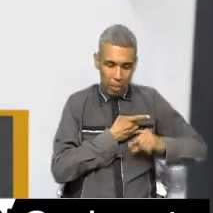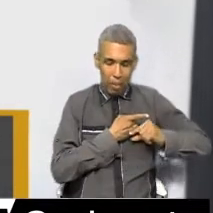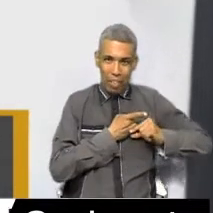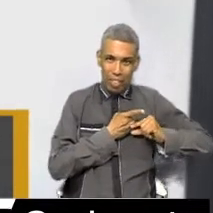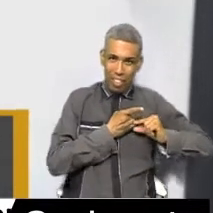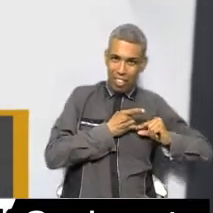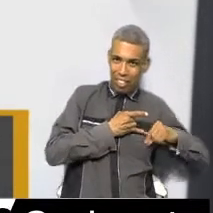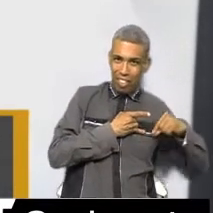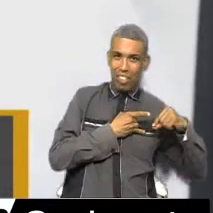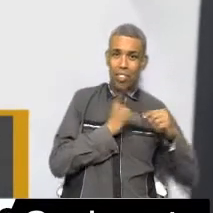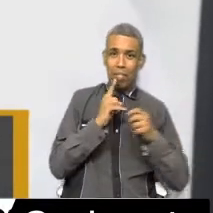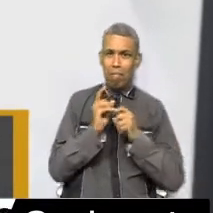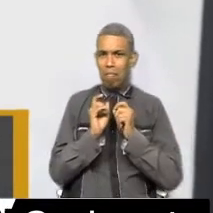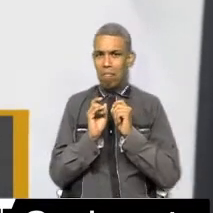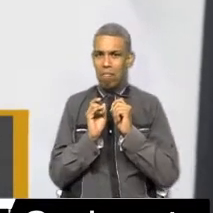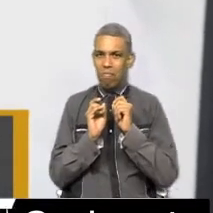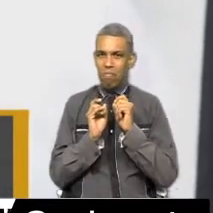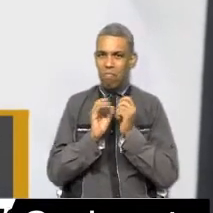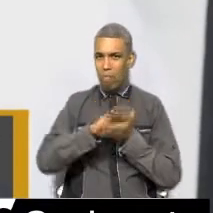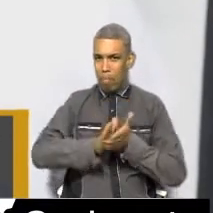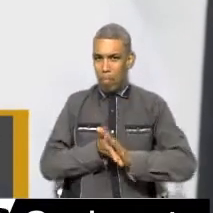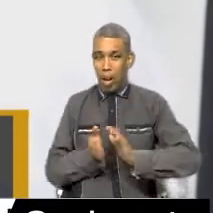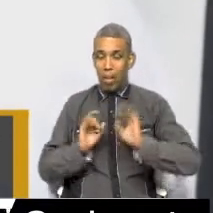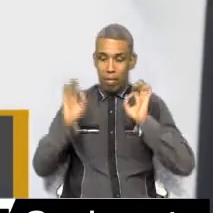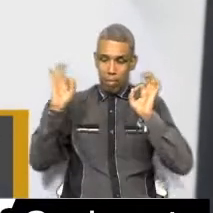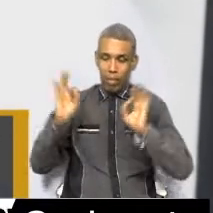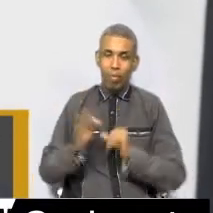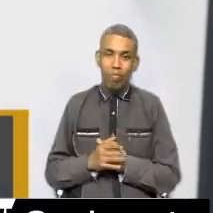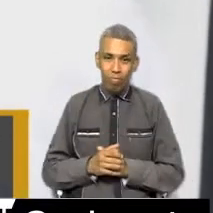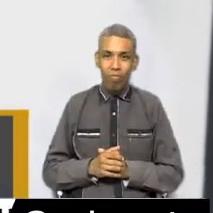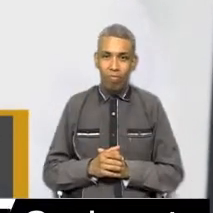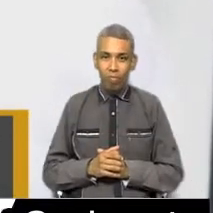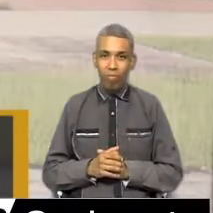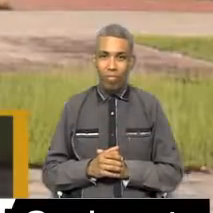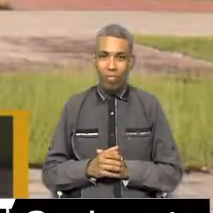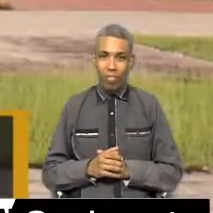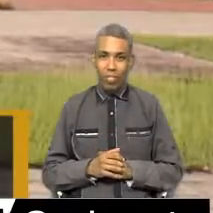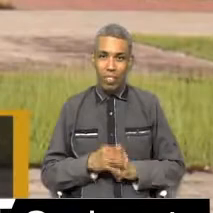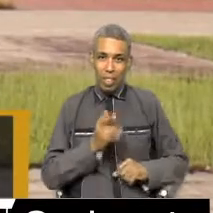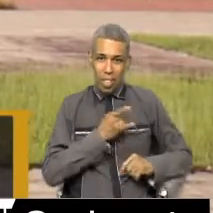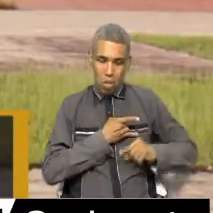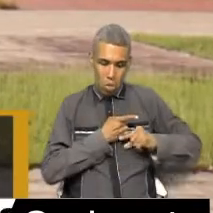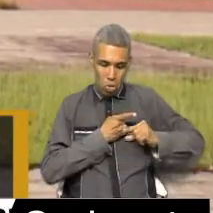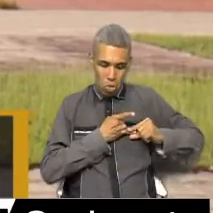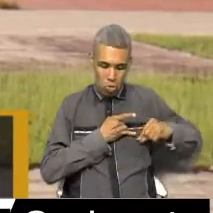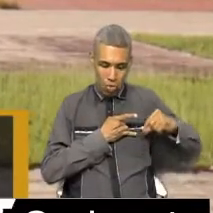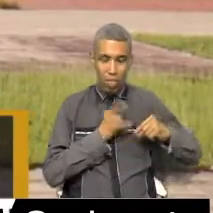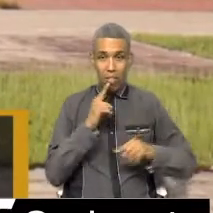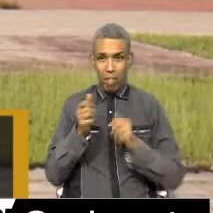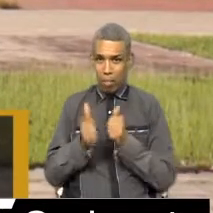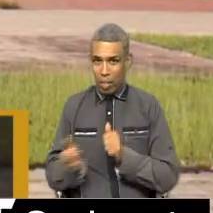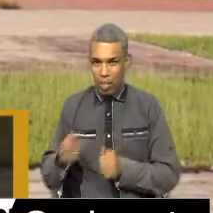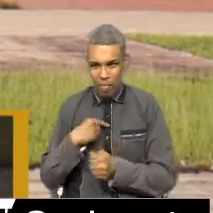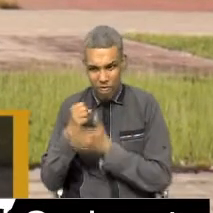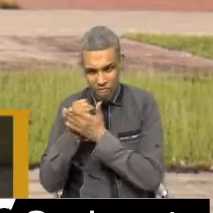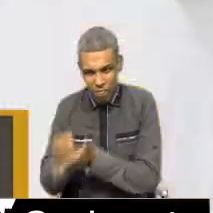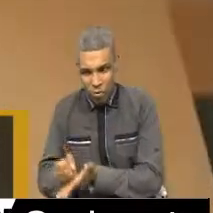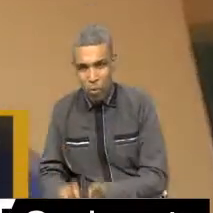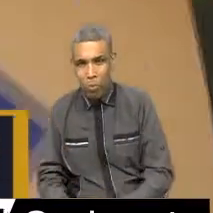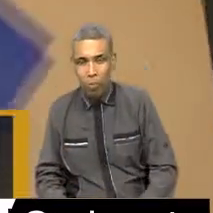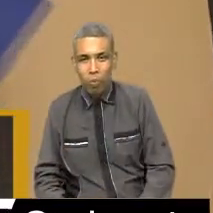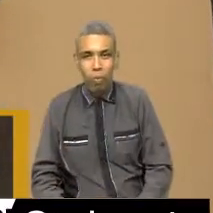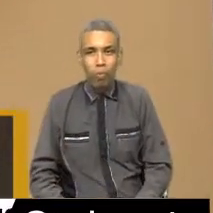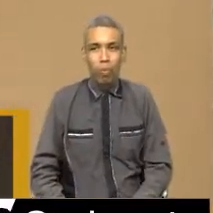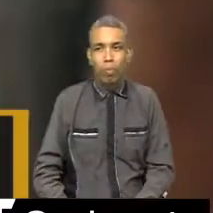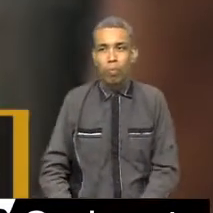y siendo uno de los programas más importantes para el desarrollo del posacuerdo en Barranca Bermeja y el territorio. Con este logro para su